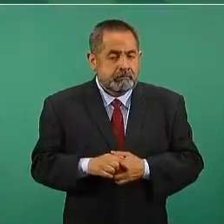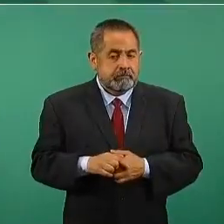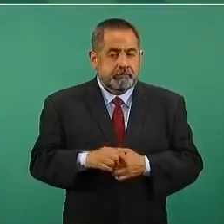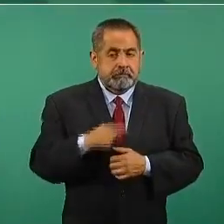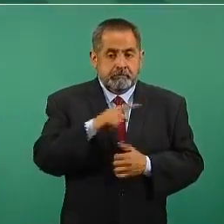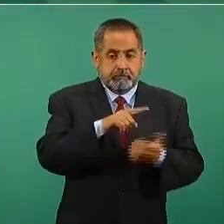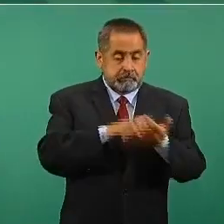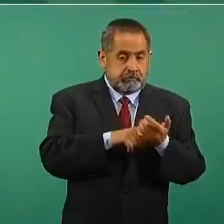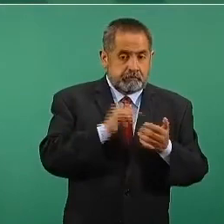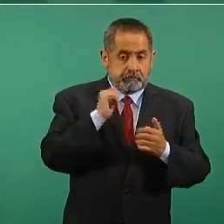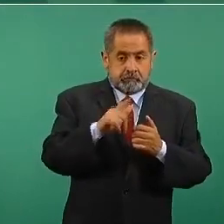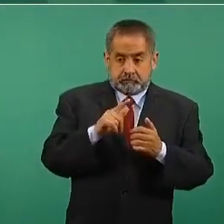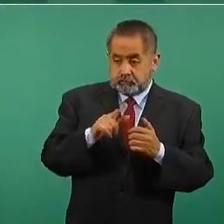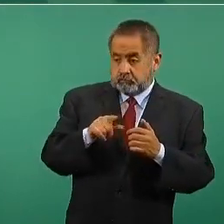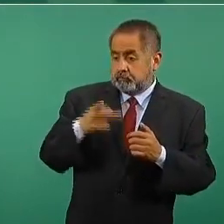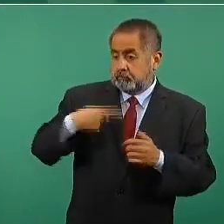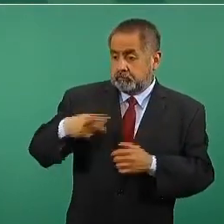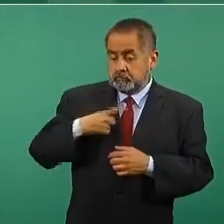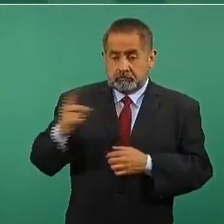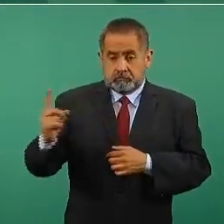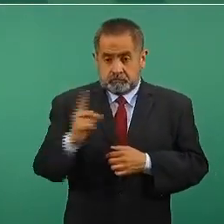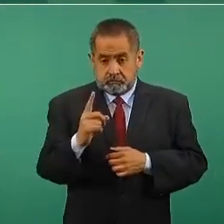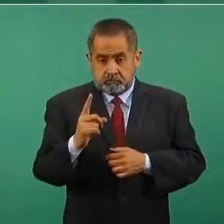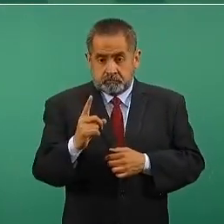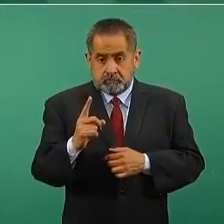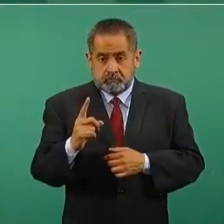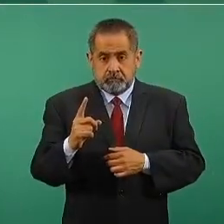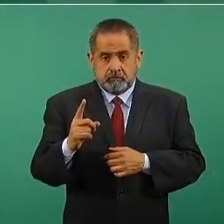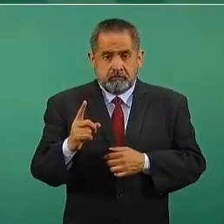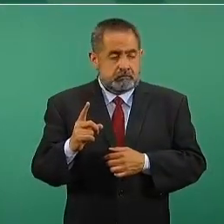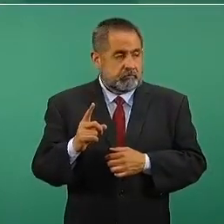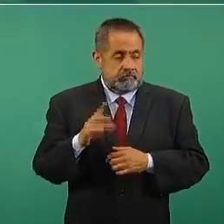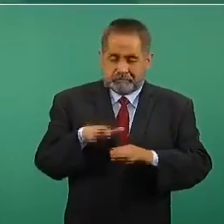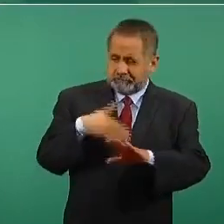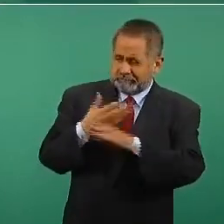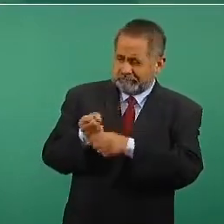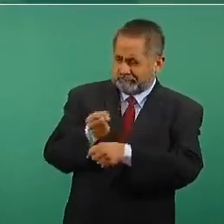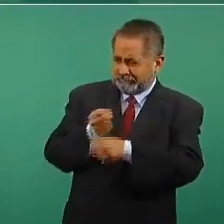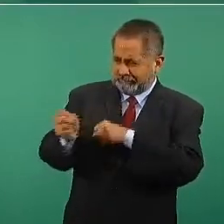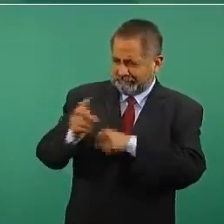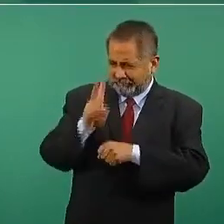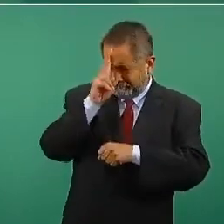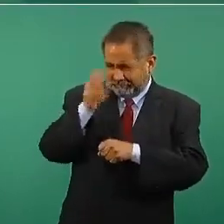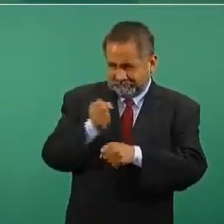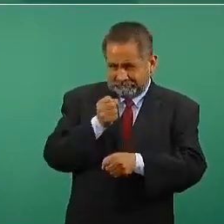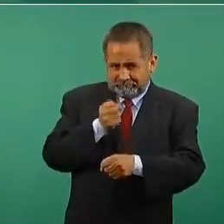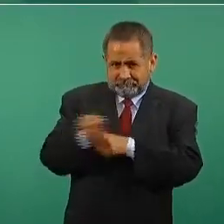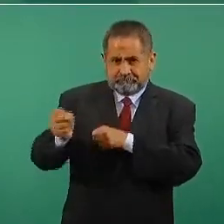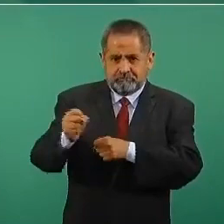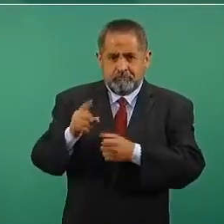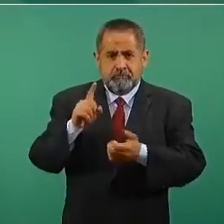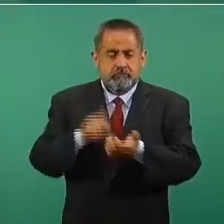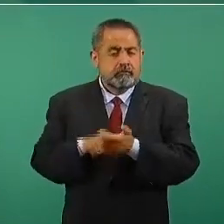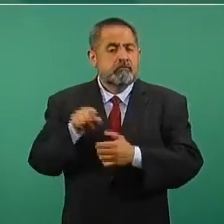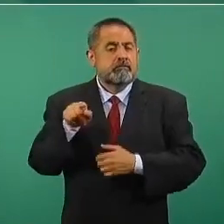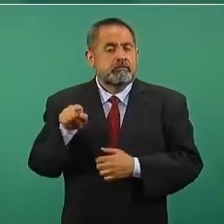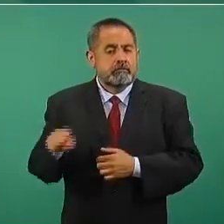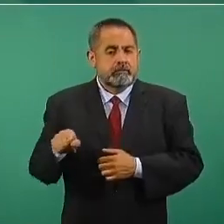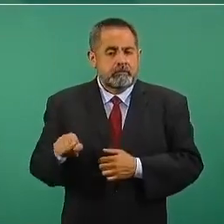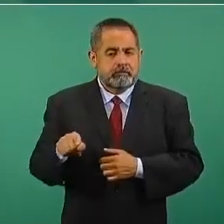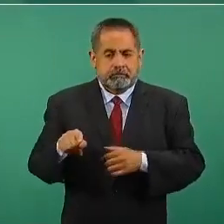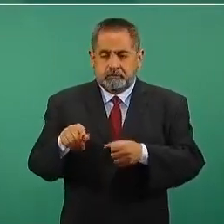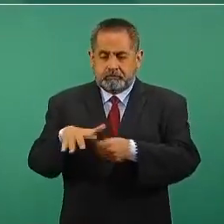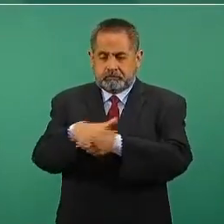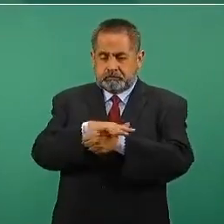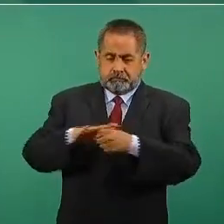contra de una persona todo acto de violencia, que esté generado en la comunidad étnica a